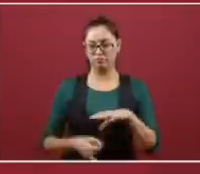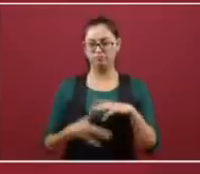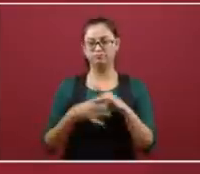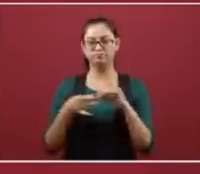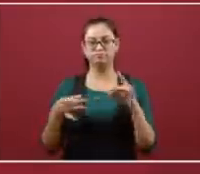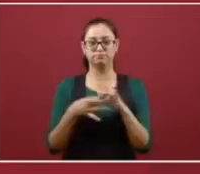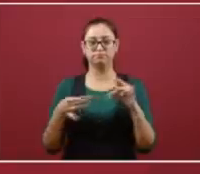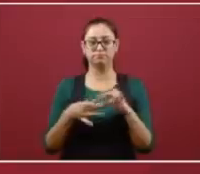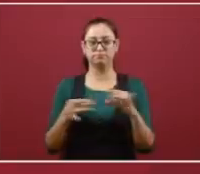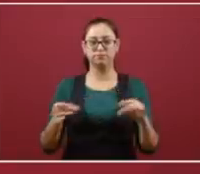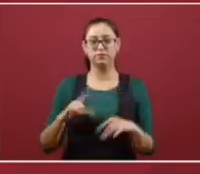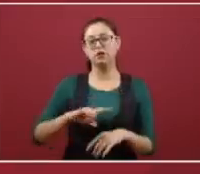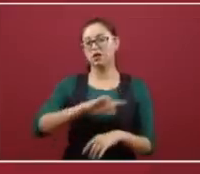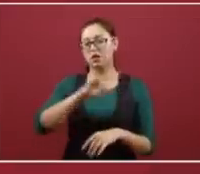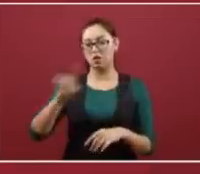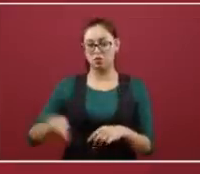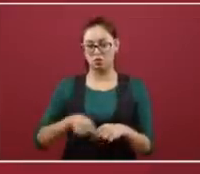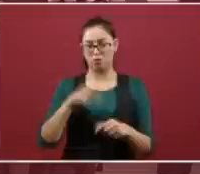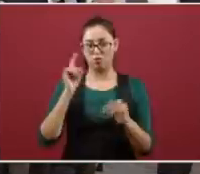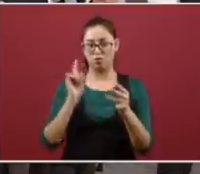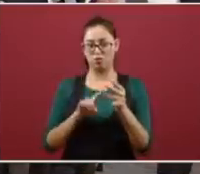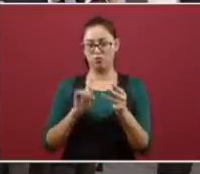y termina con